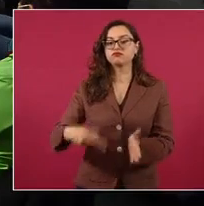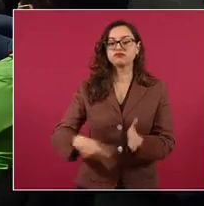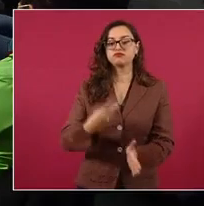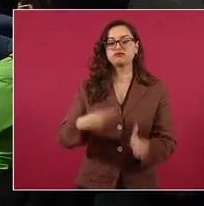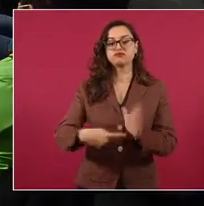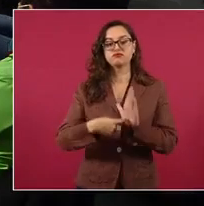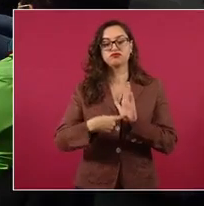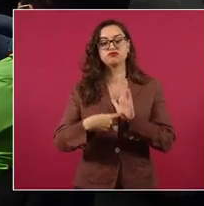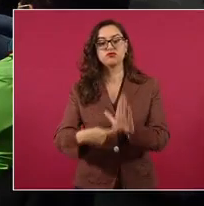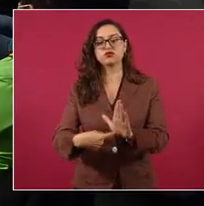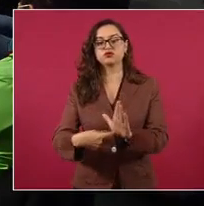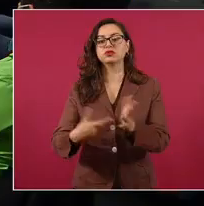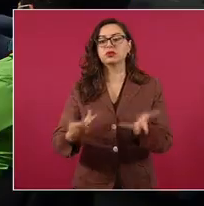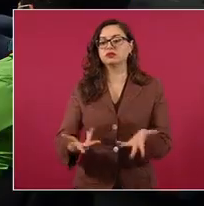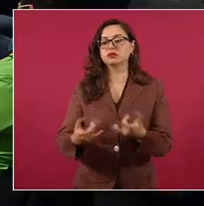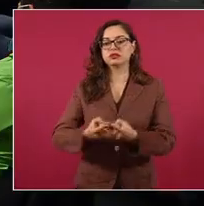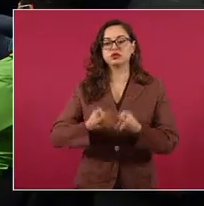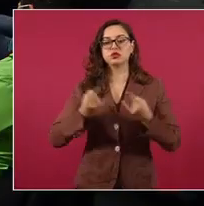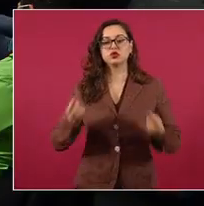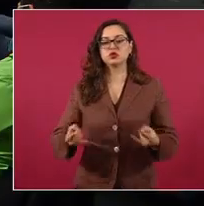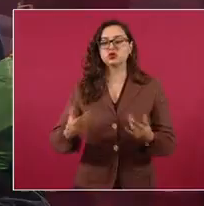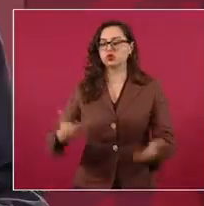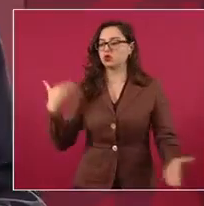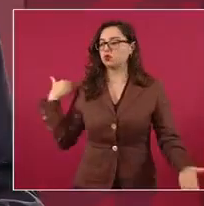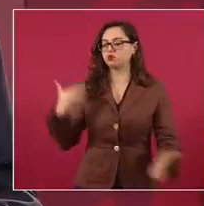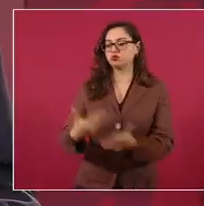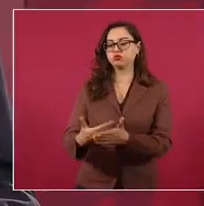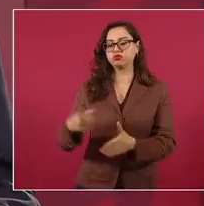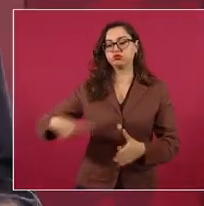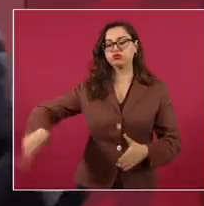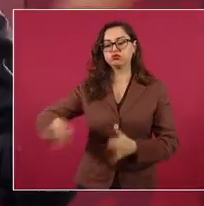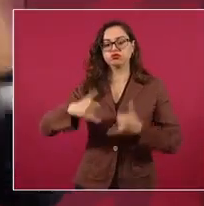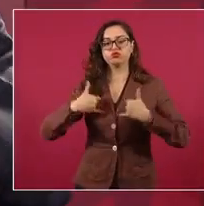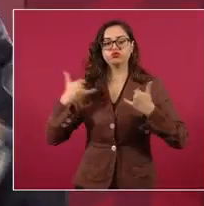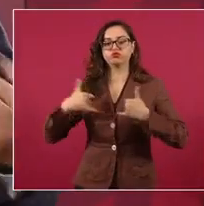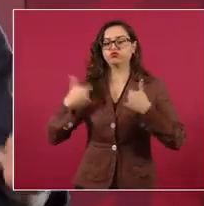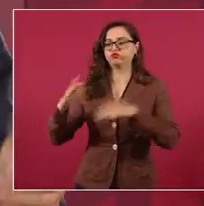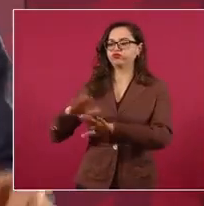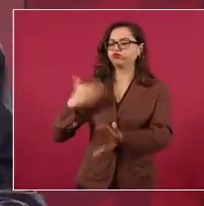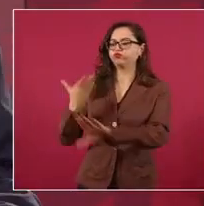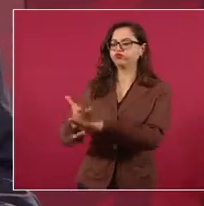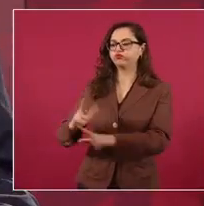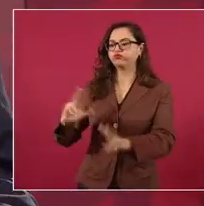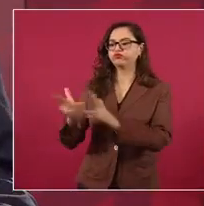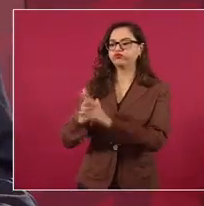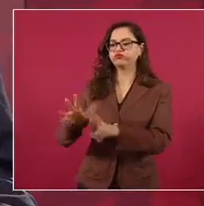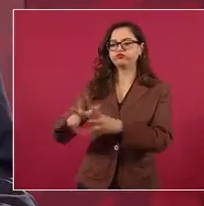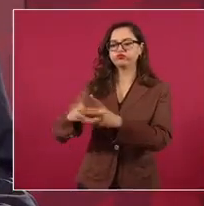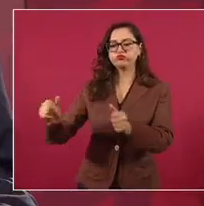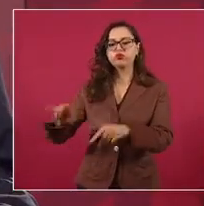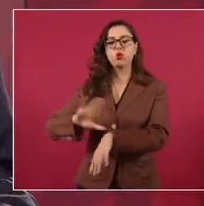se actuó contra los muchachos y quiénes participaron.